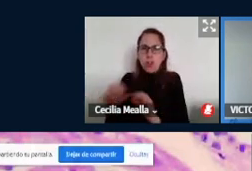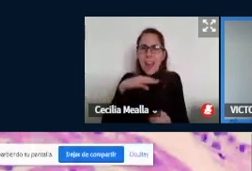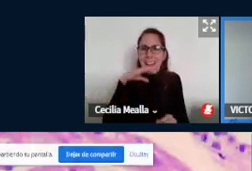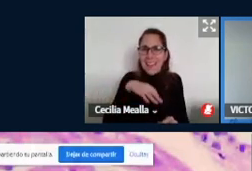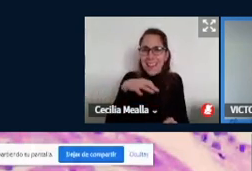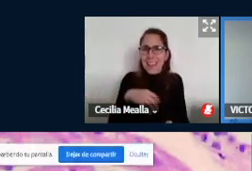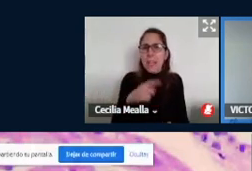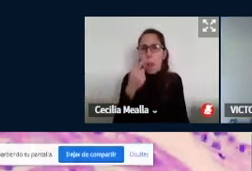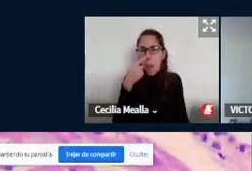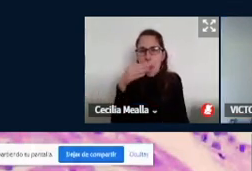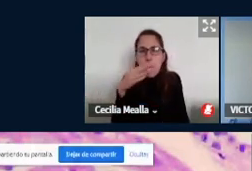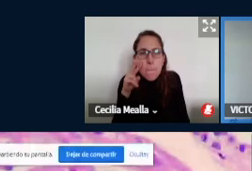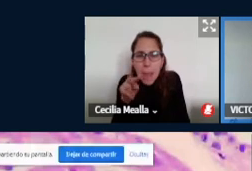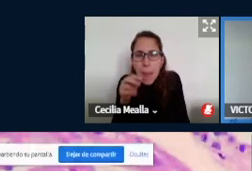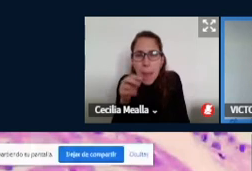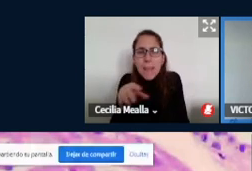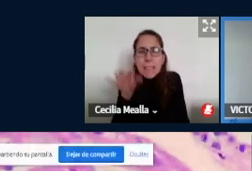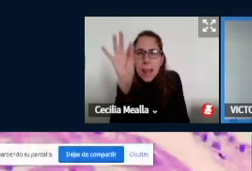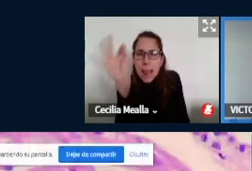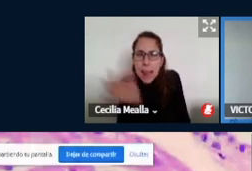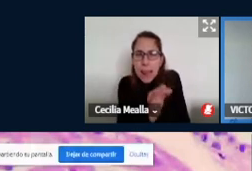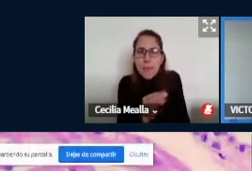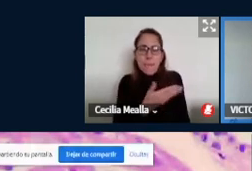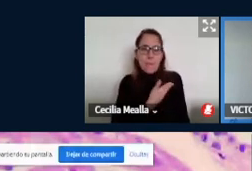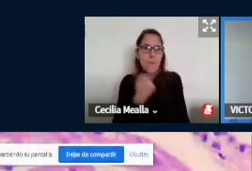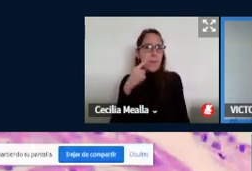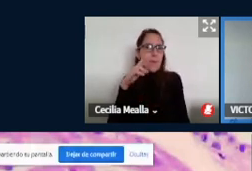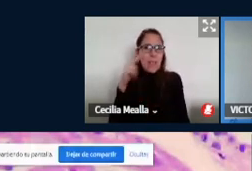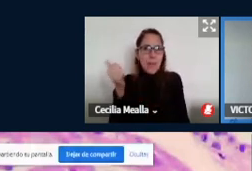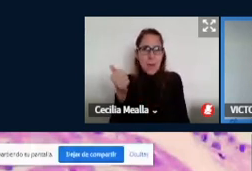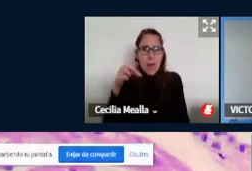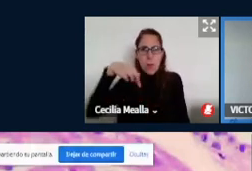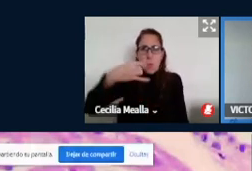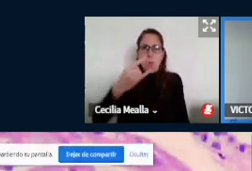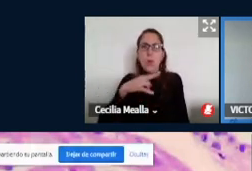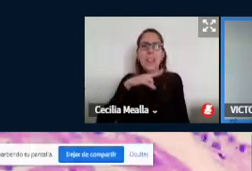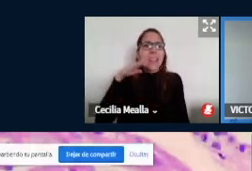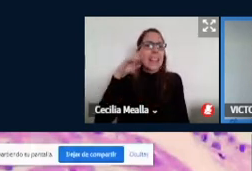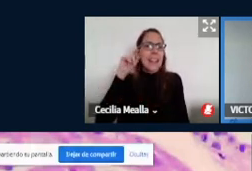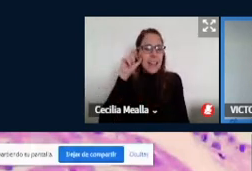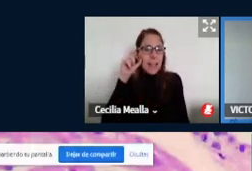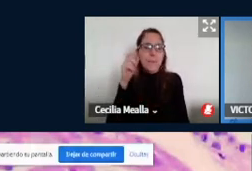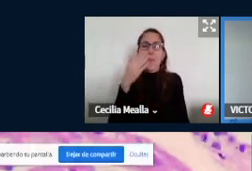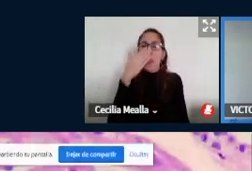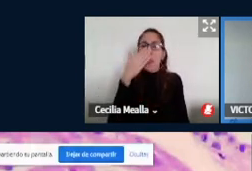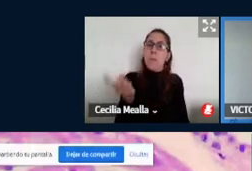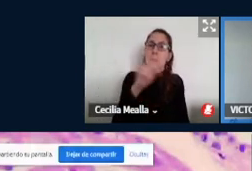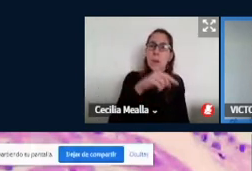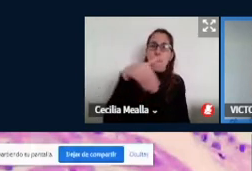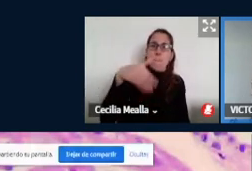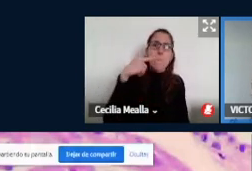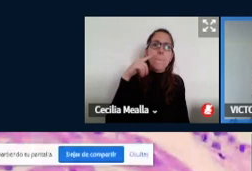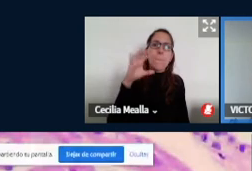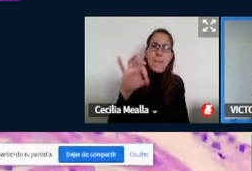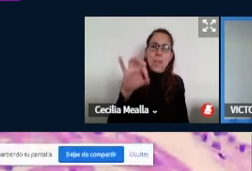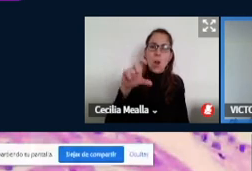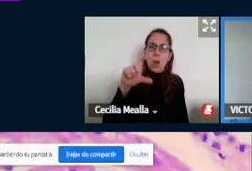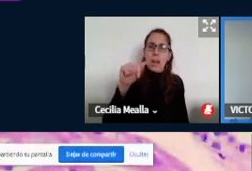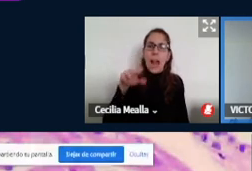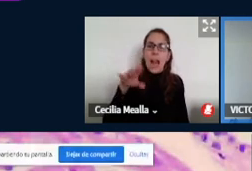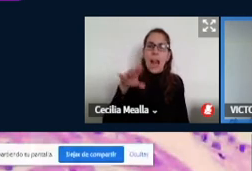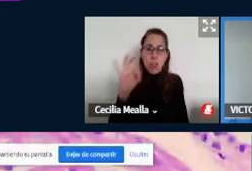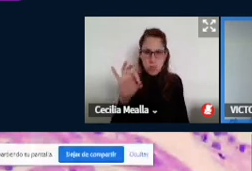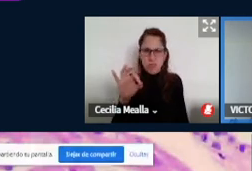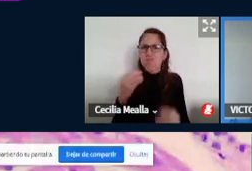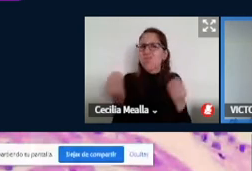Purkinje, ¿sí? Y después tenemos el miocardio, ¿sí? El miocardio, ¿de qué se